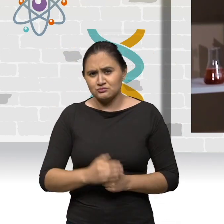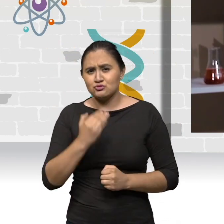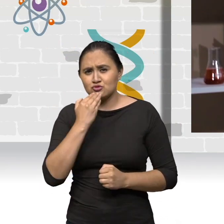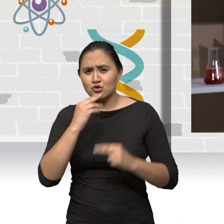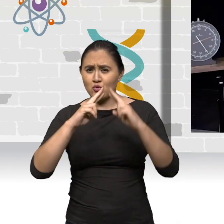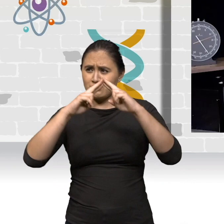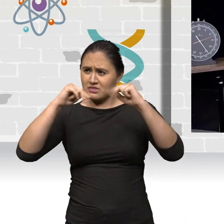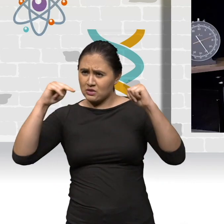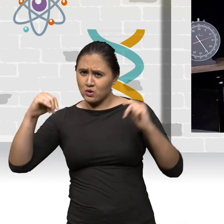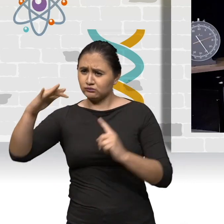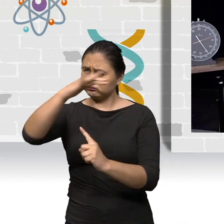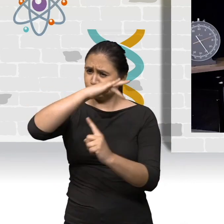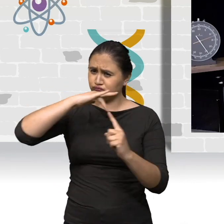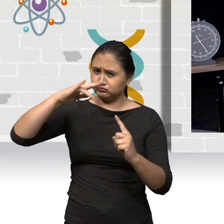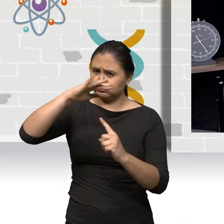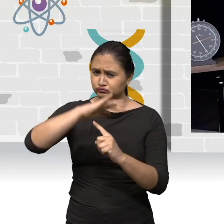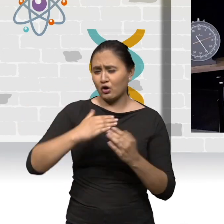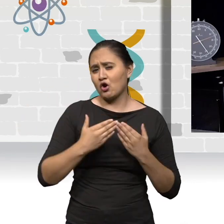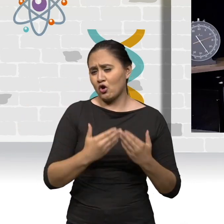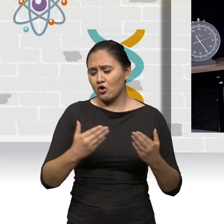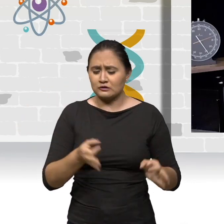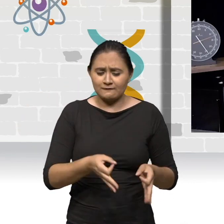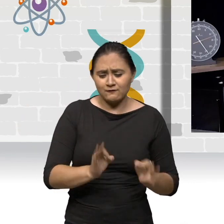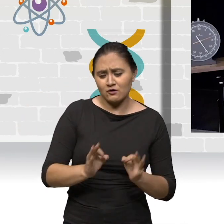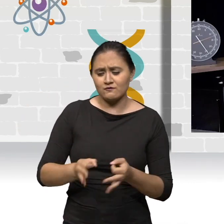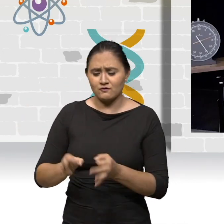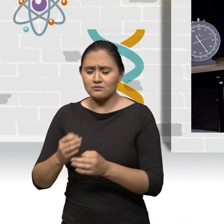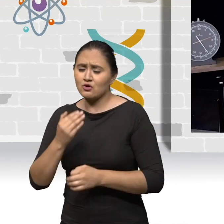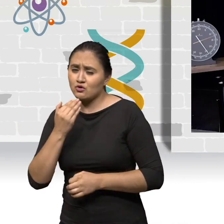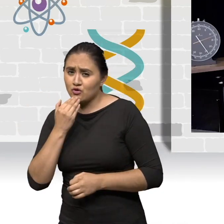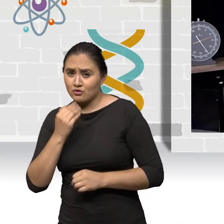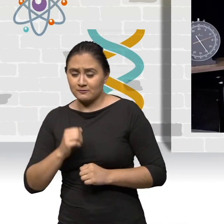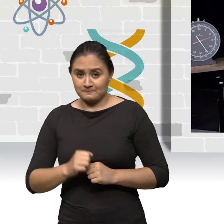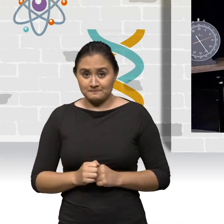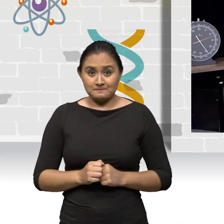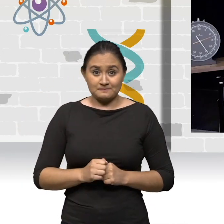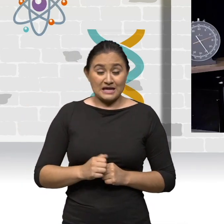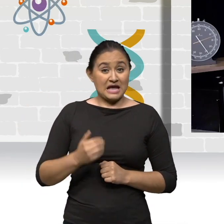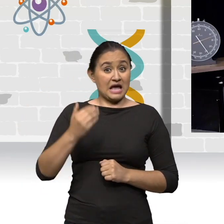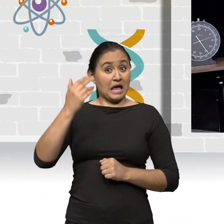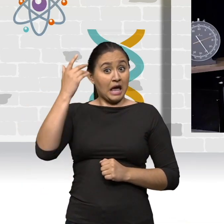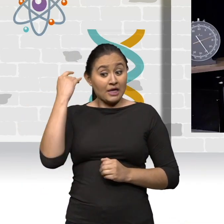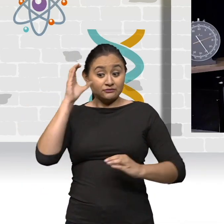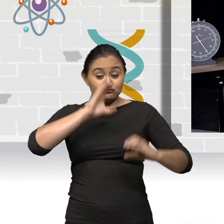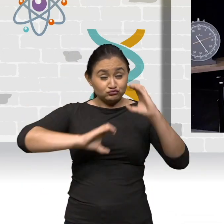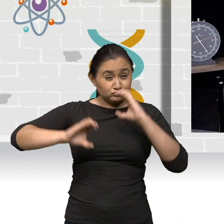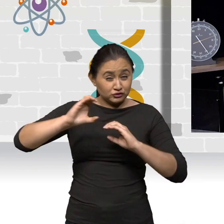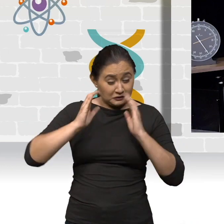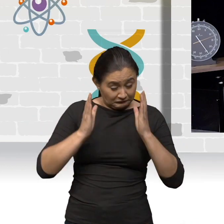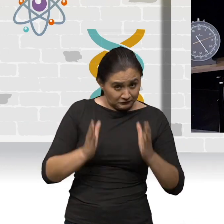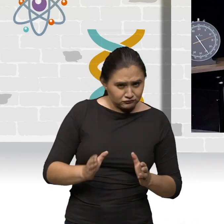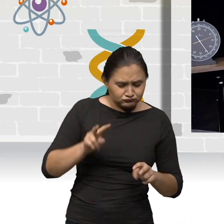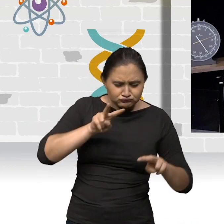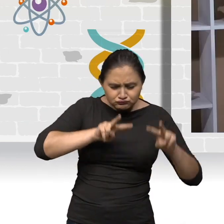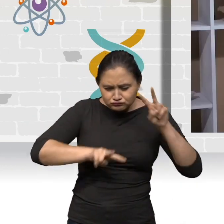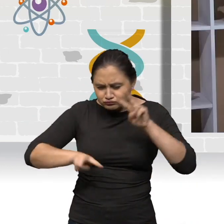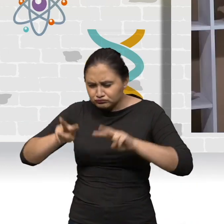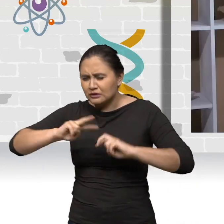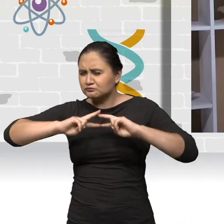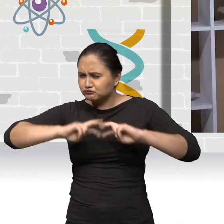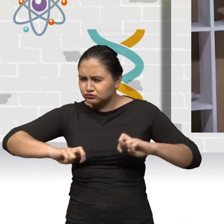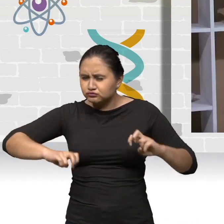de muchas formas. La identificación de estas formas de energía fue un gran desafío para los científicos en el siglo